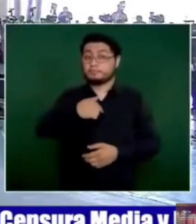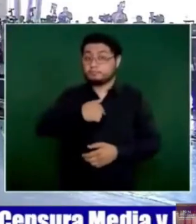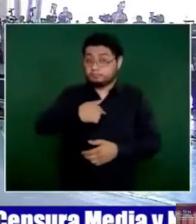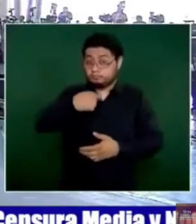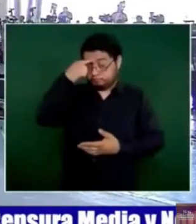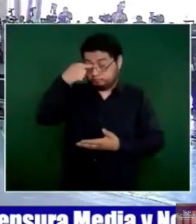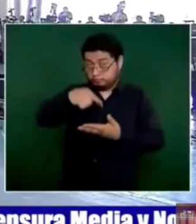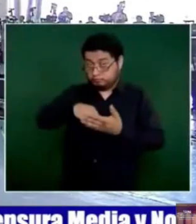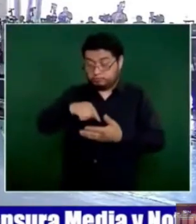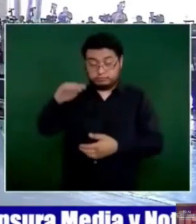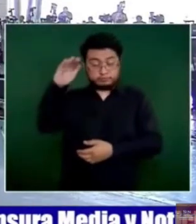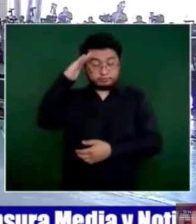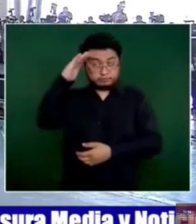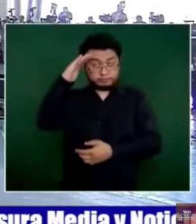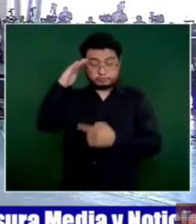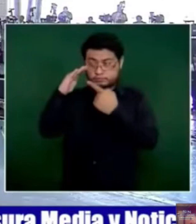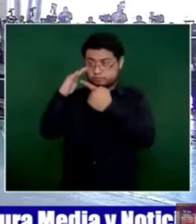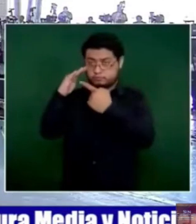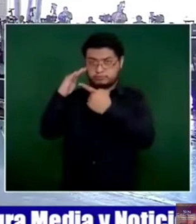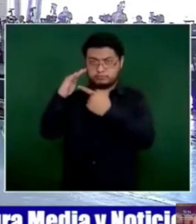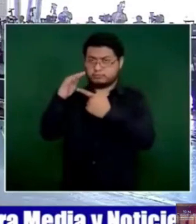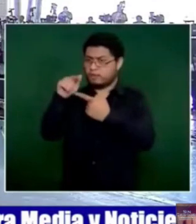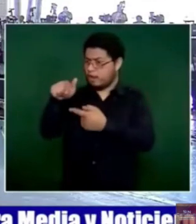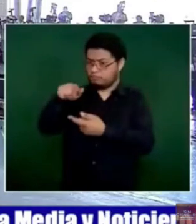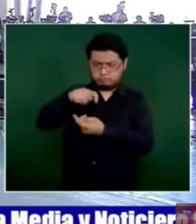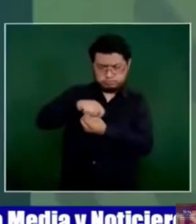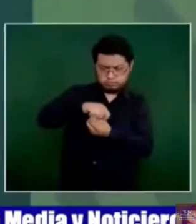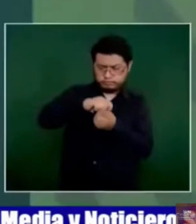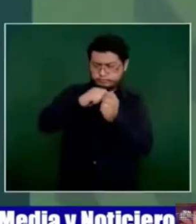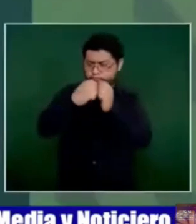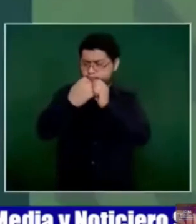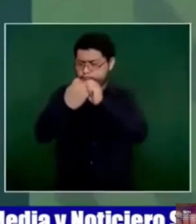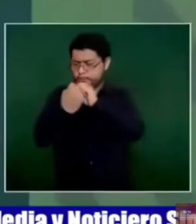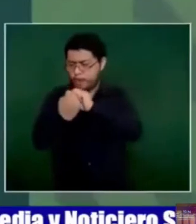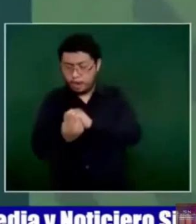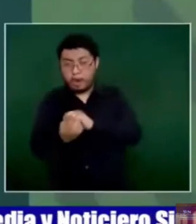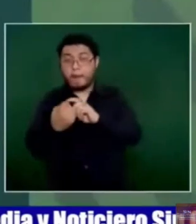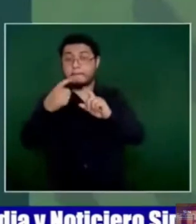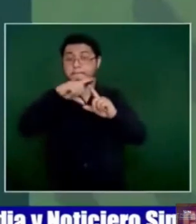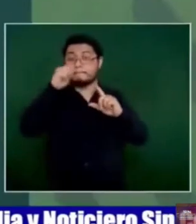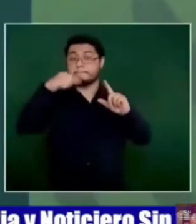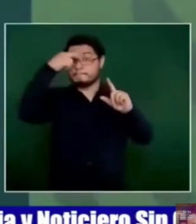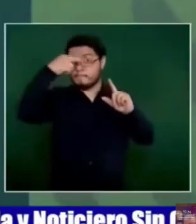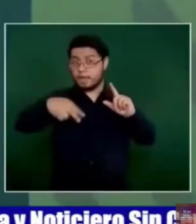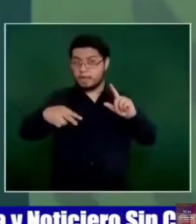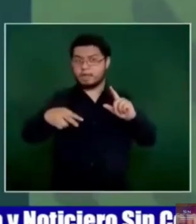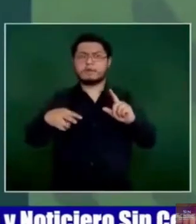de que se está llevando a cabo una transformación en México